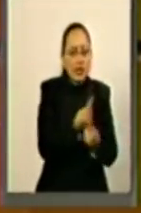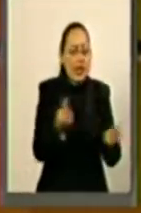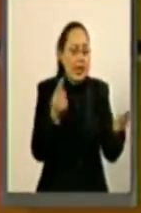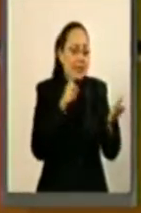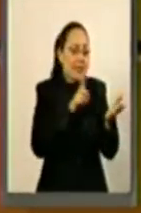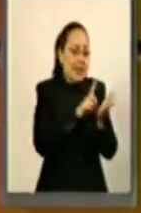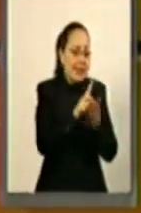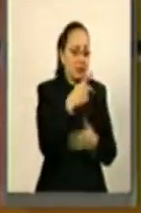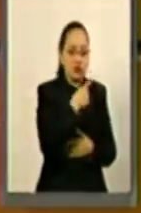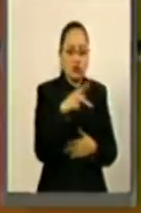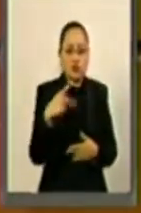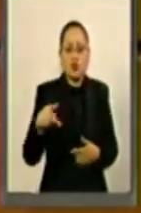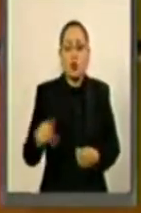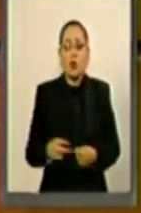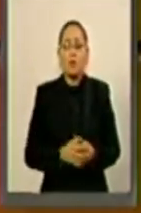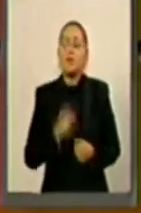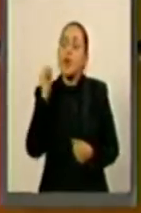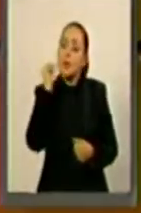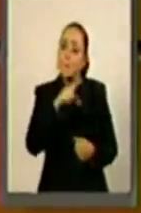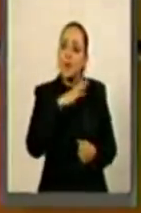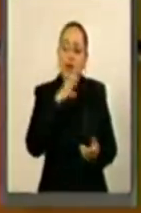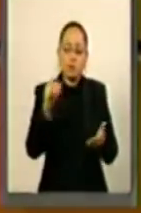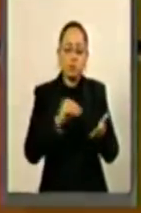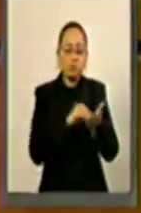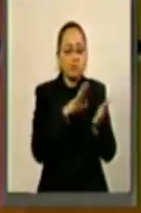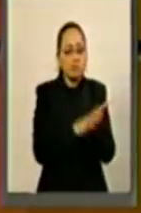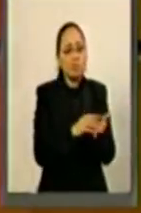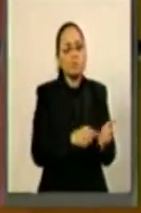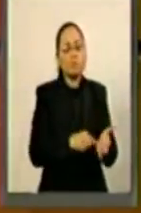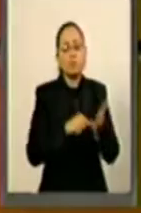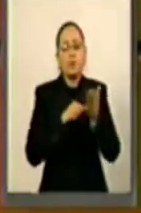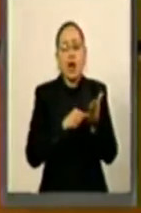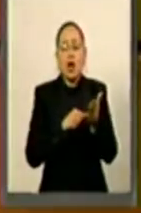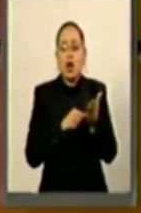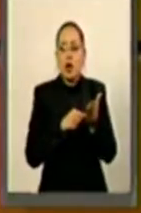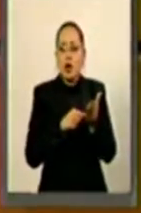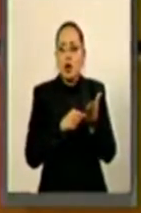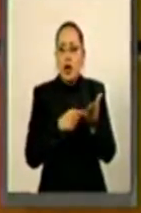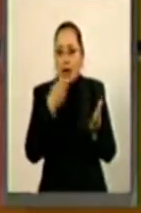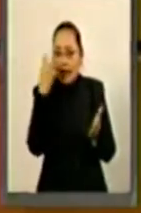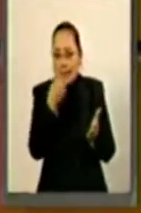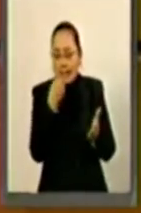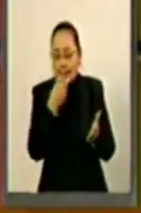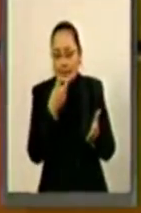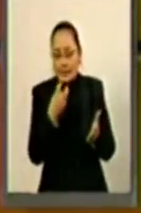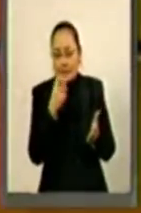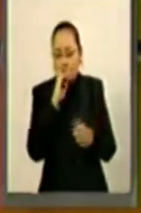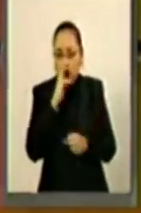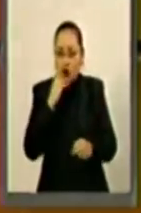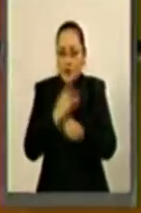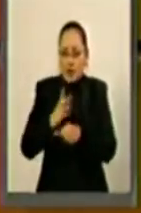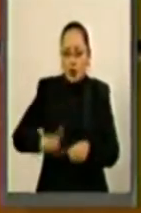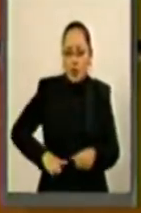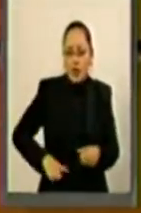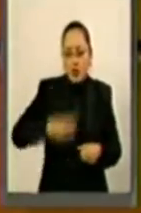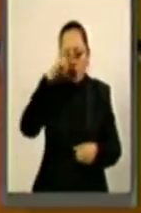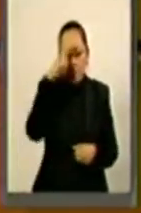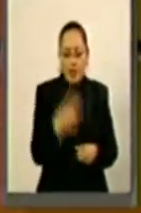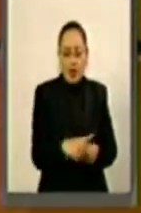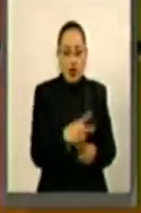derechos. Además, establece que será obligación del Estado mexicano